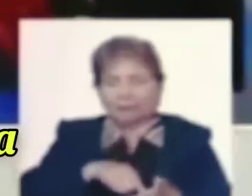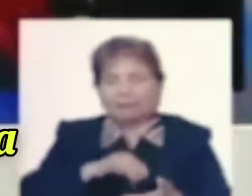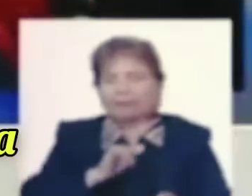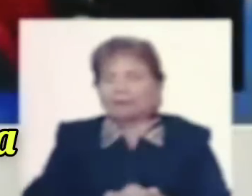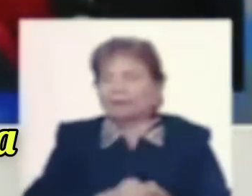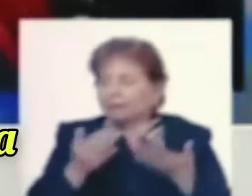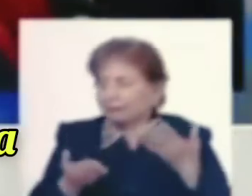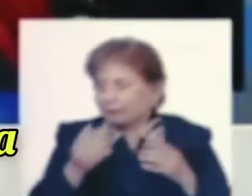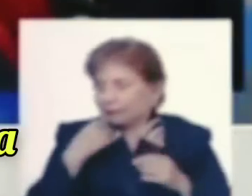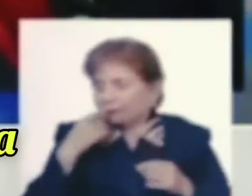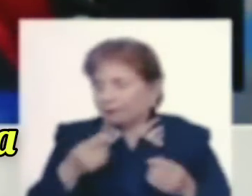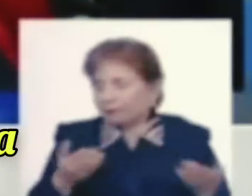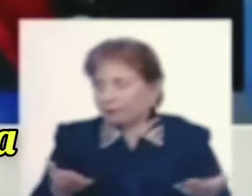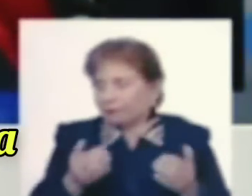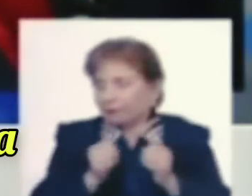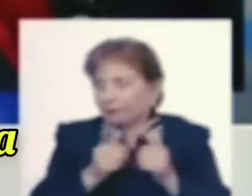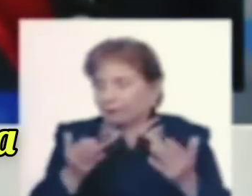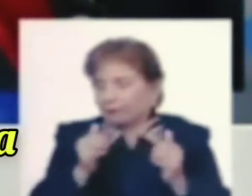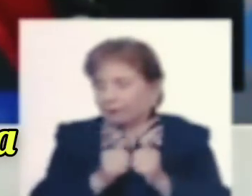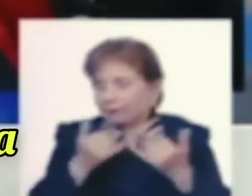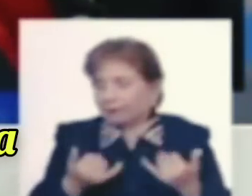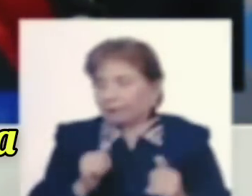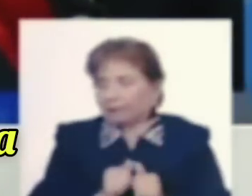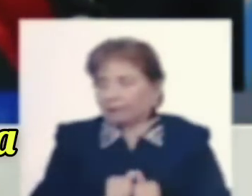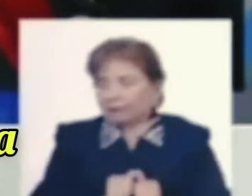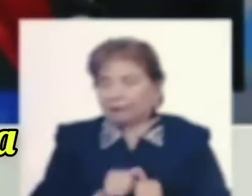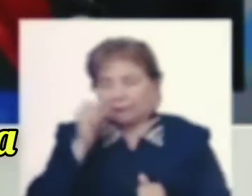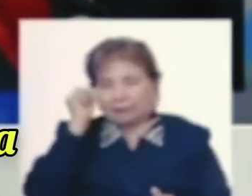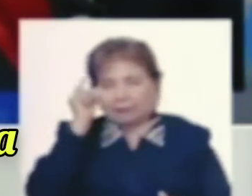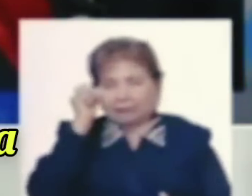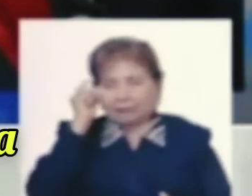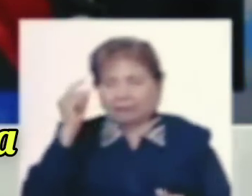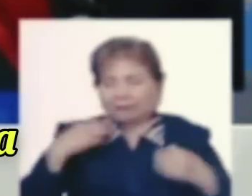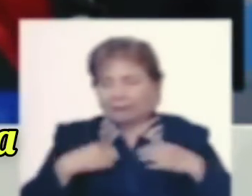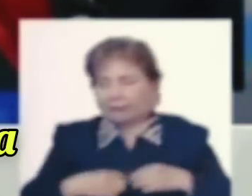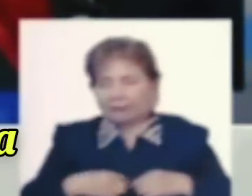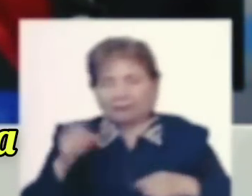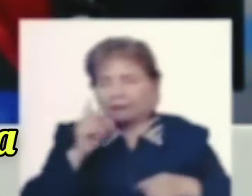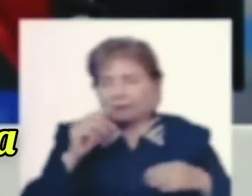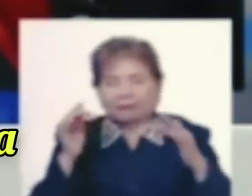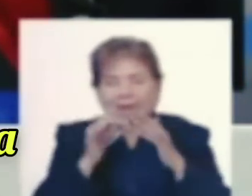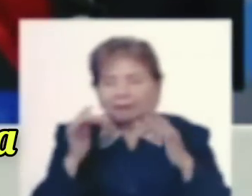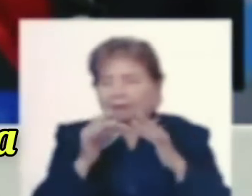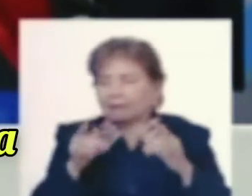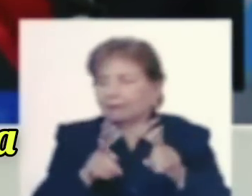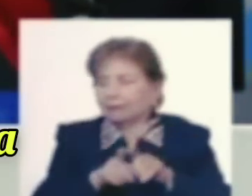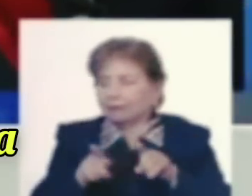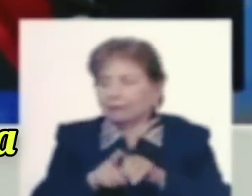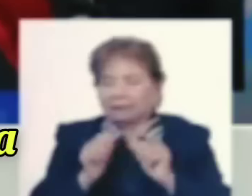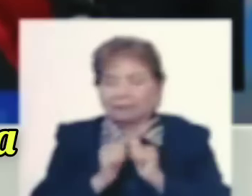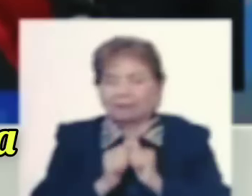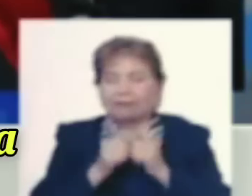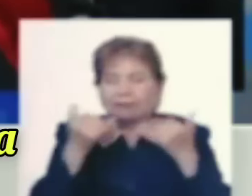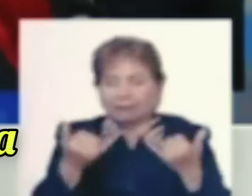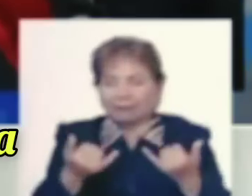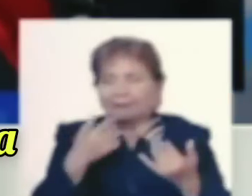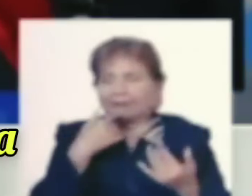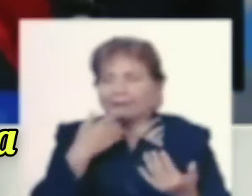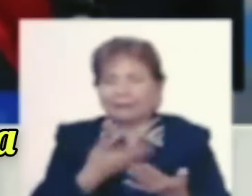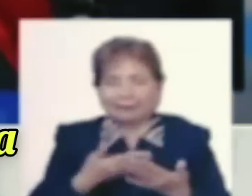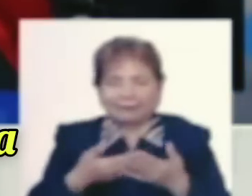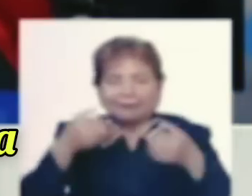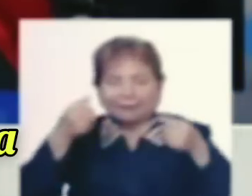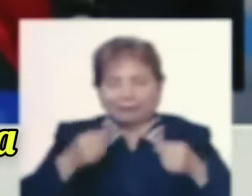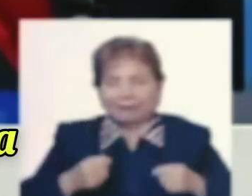obligatoria, y por eso es lo que está sucediendo ahora. Entiendo que los abogados no han podido conectarse bien, tan es así que hoy recién